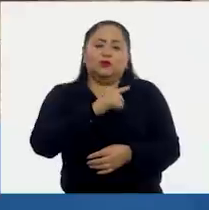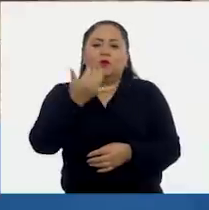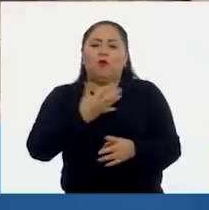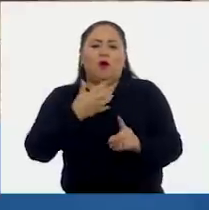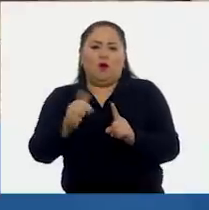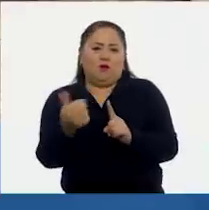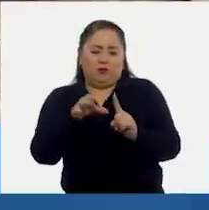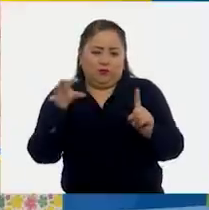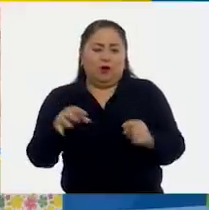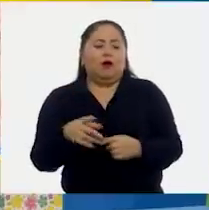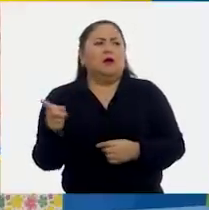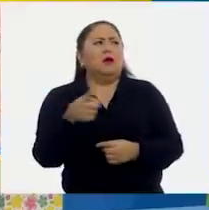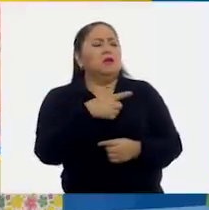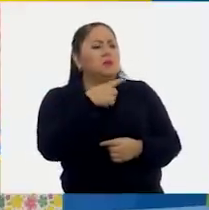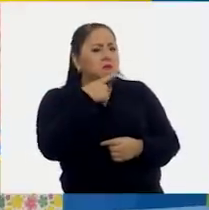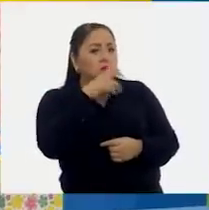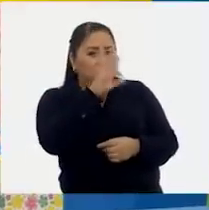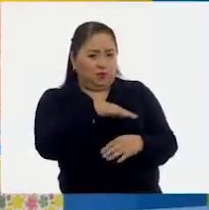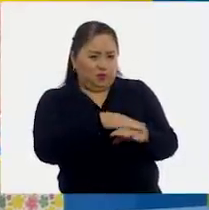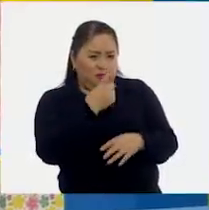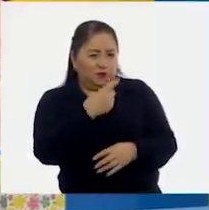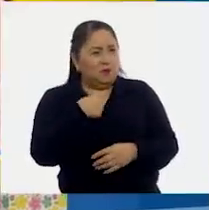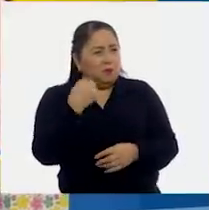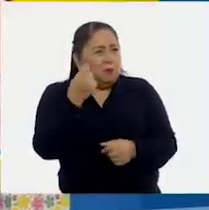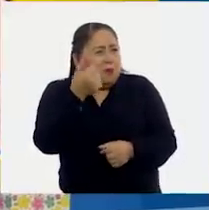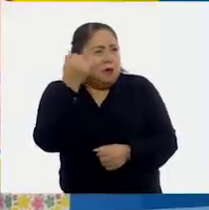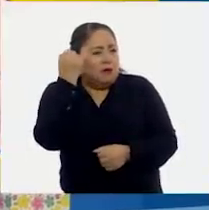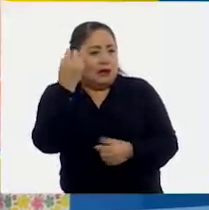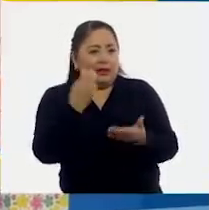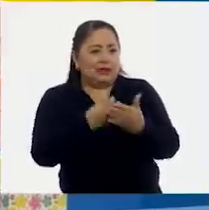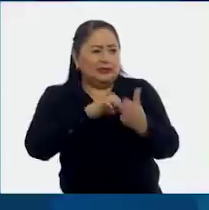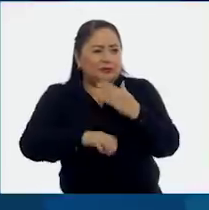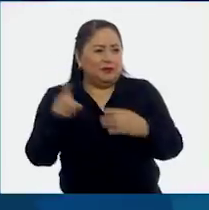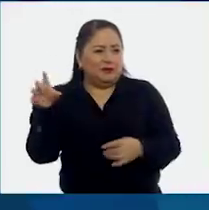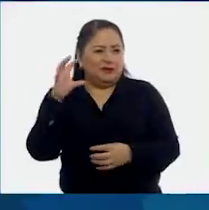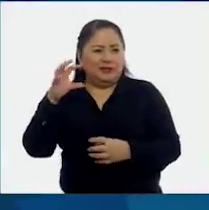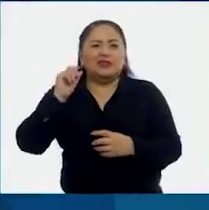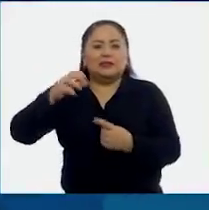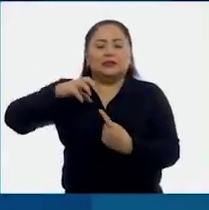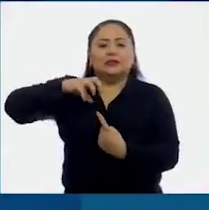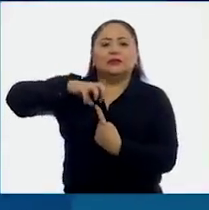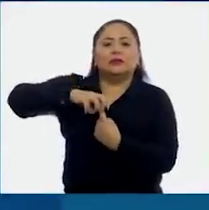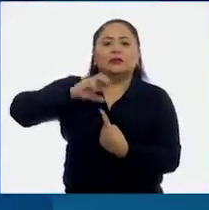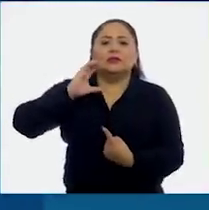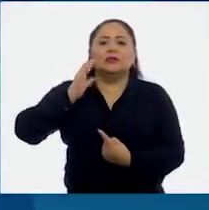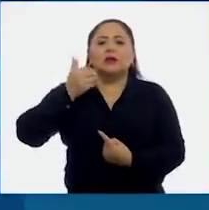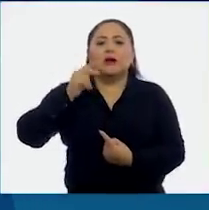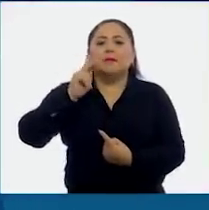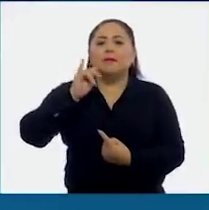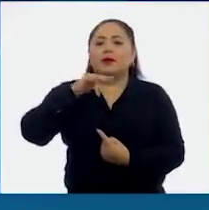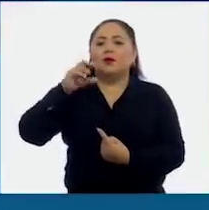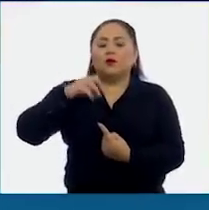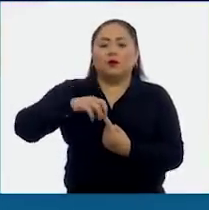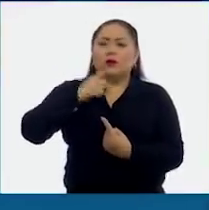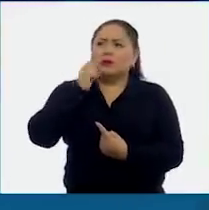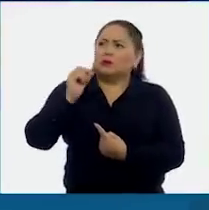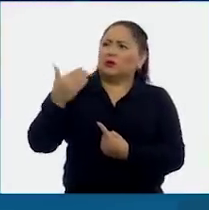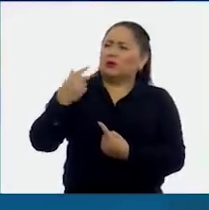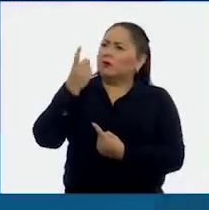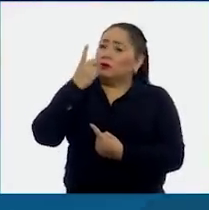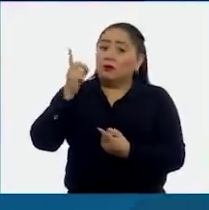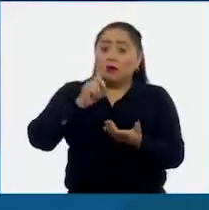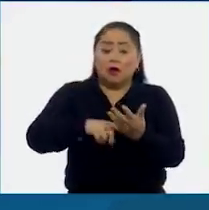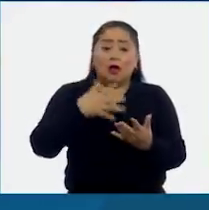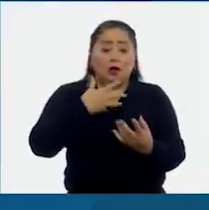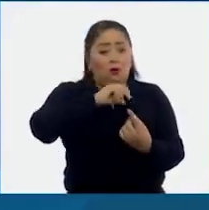descomposición. Pues el primero que se me ocurre es este, que es el champiñón. Exacto. Y hace poco me enteré que hay unos